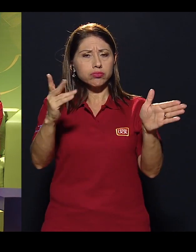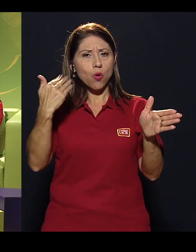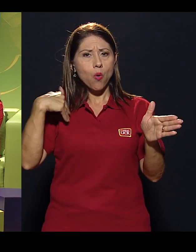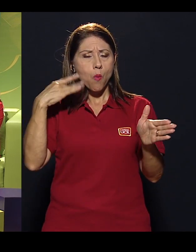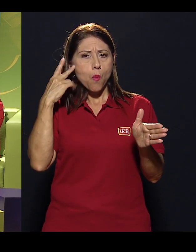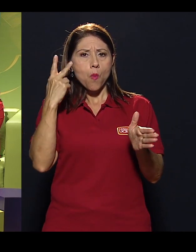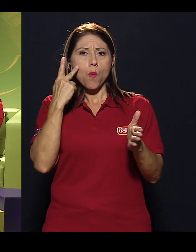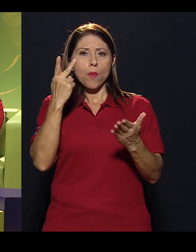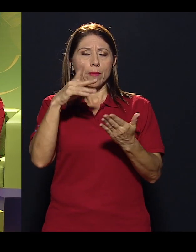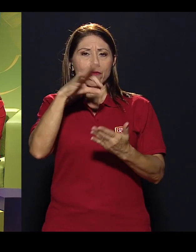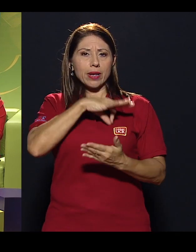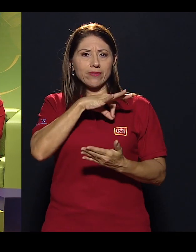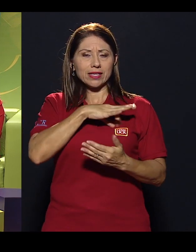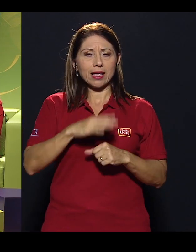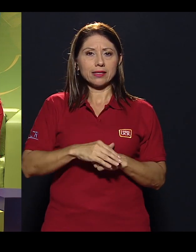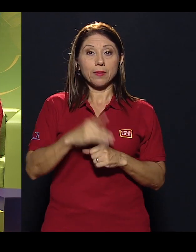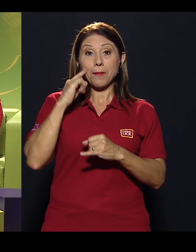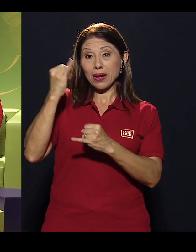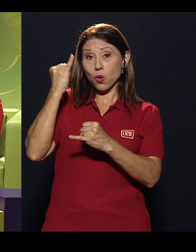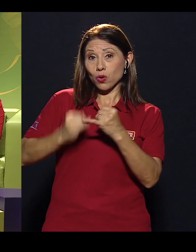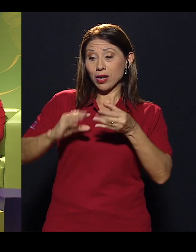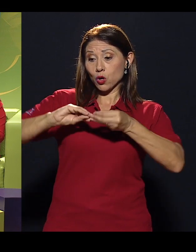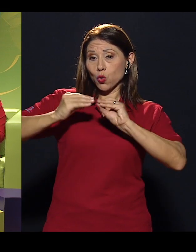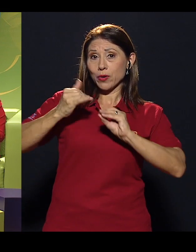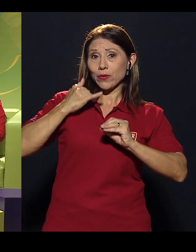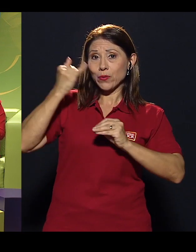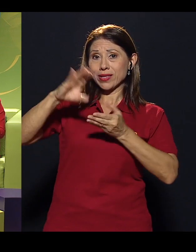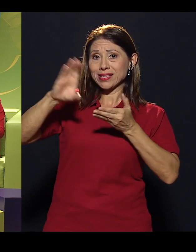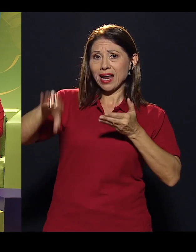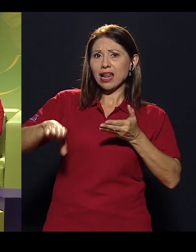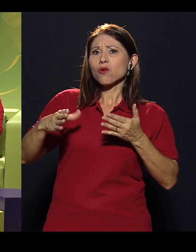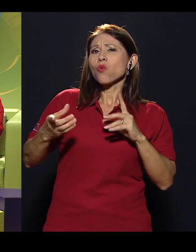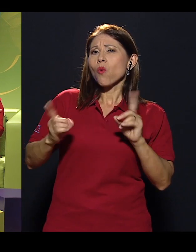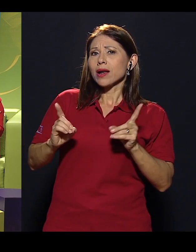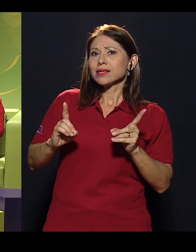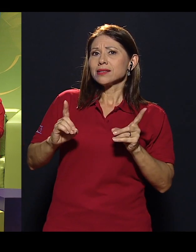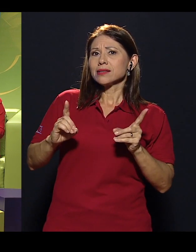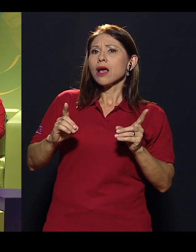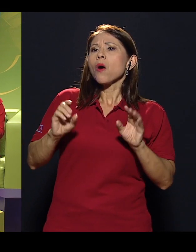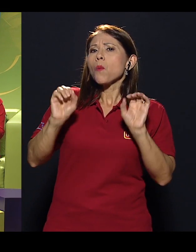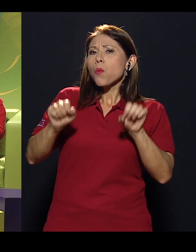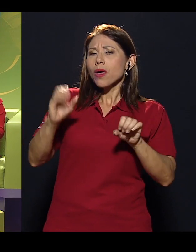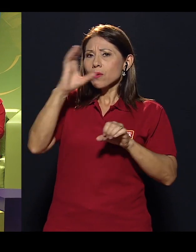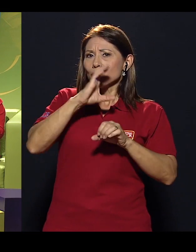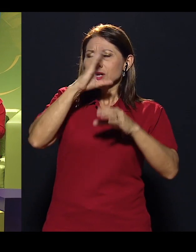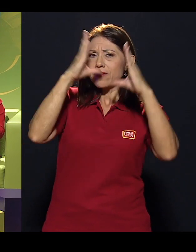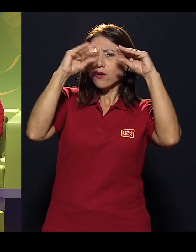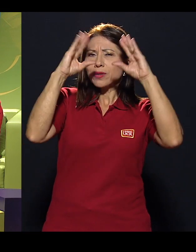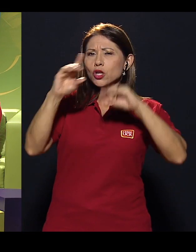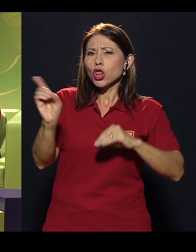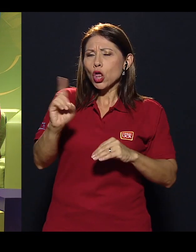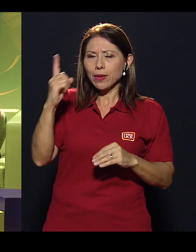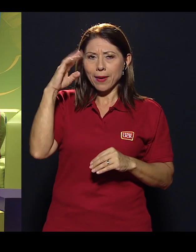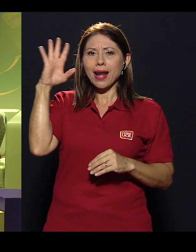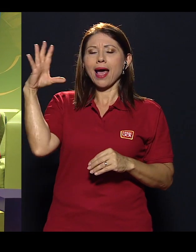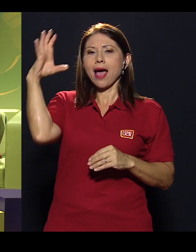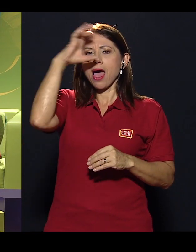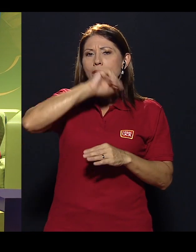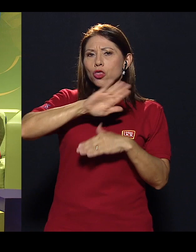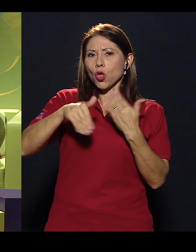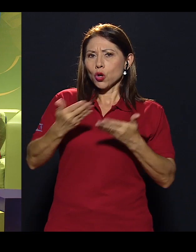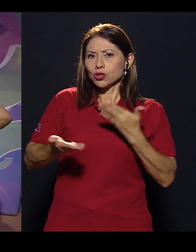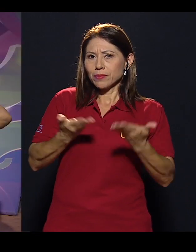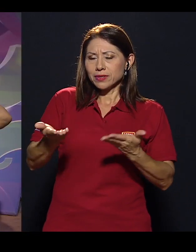vemos beneficiadas. Para concluir, ¿cuáles son los números del CENAREC donde la gente puede buscar información para que se enteren de todos los servicios que